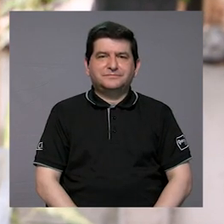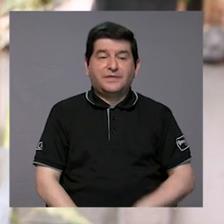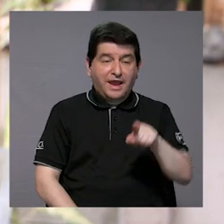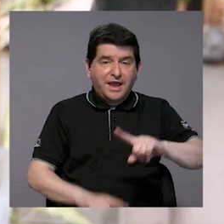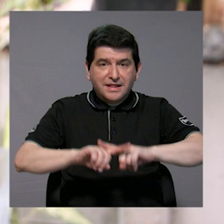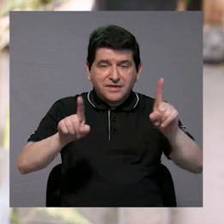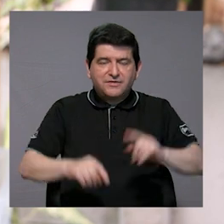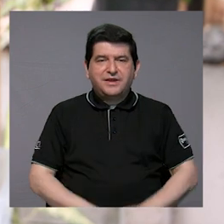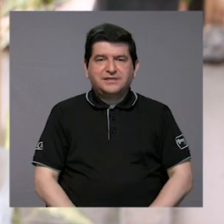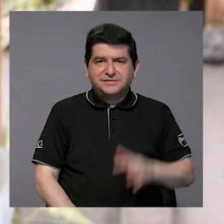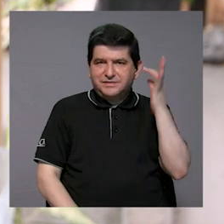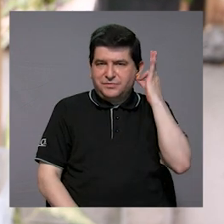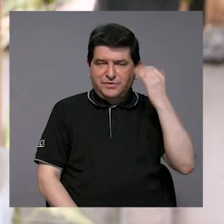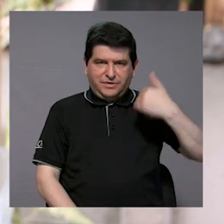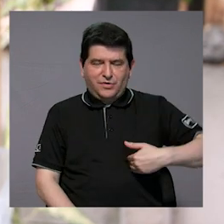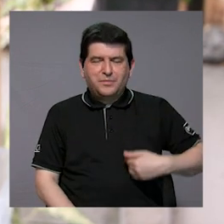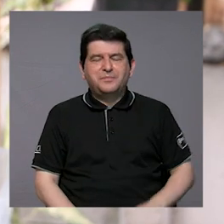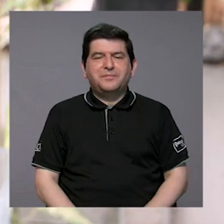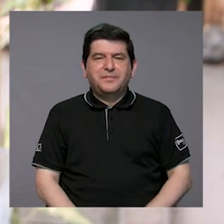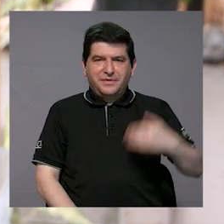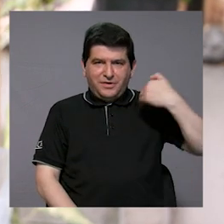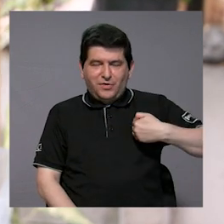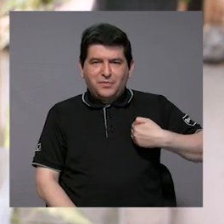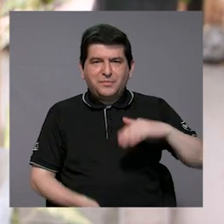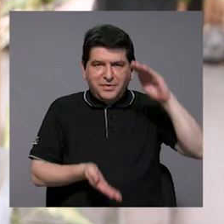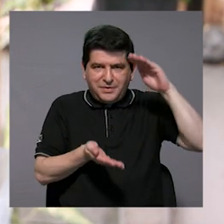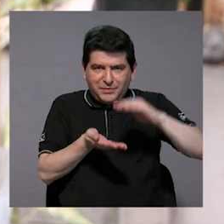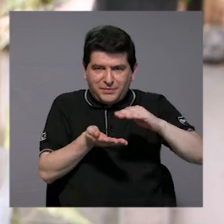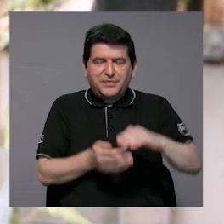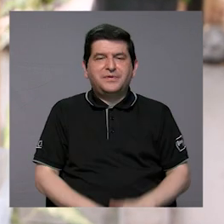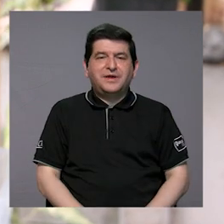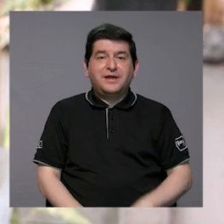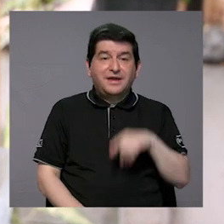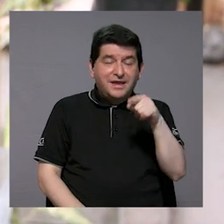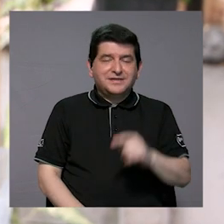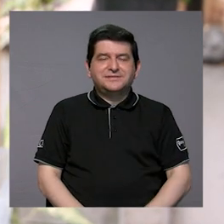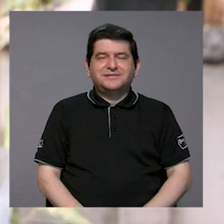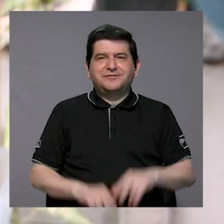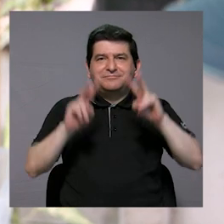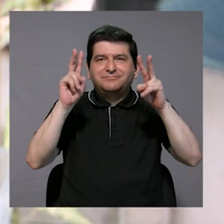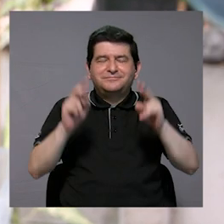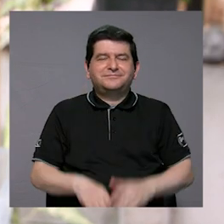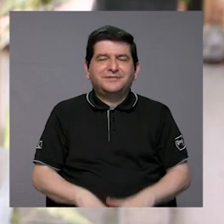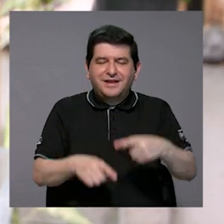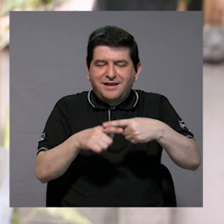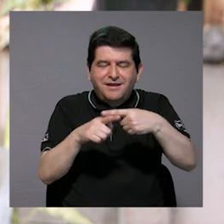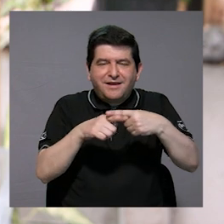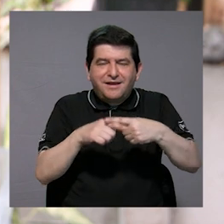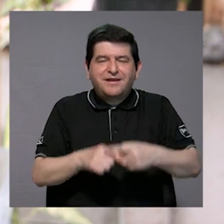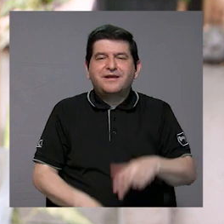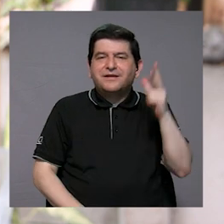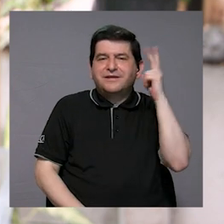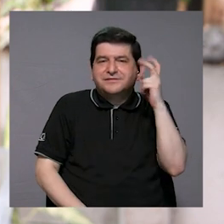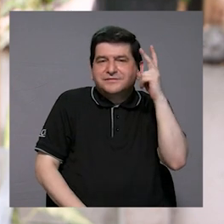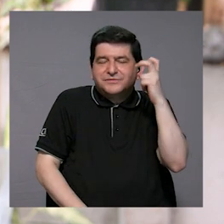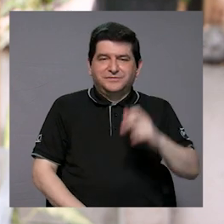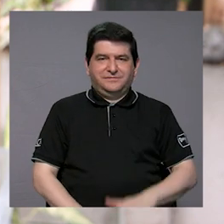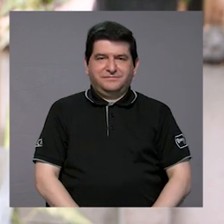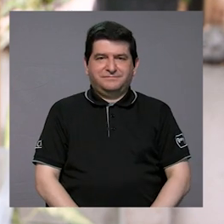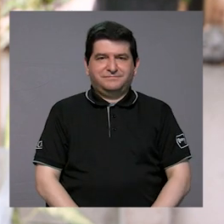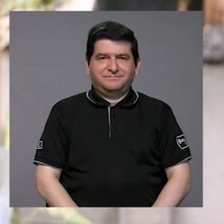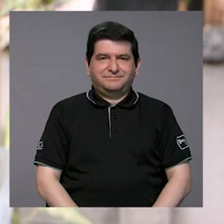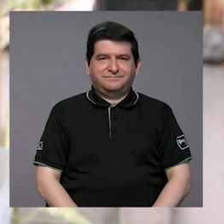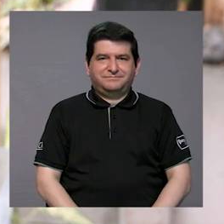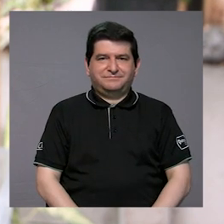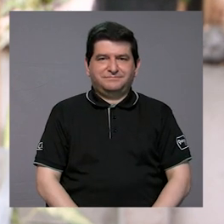adulto. Ese grillo adulto se diferencia del macho y la hembra porque el macho es más pequeño que la hembra y es el que canta con ellos al chocar